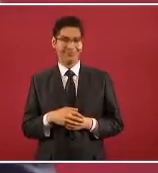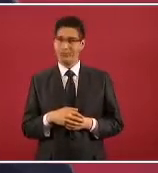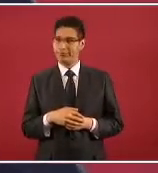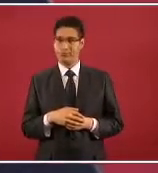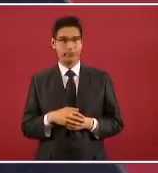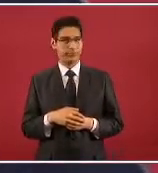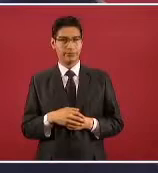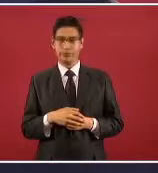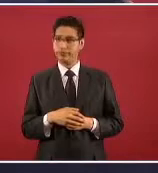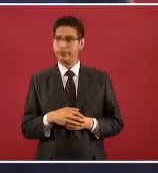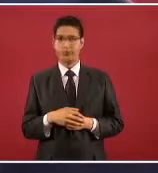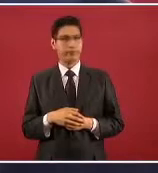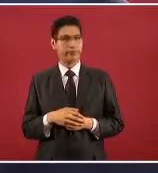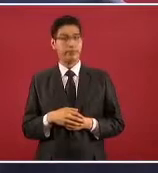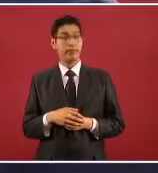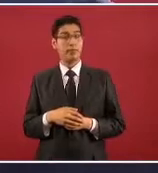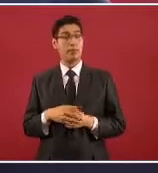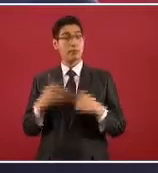han actuado con